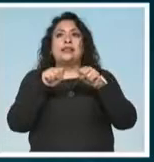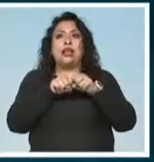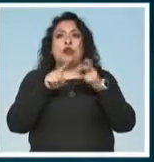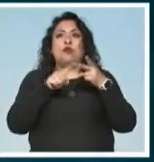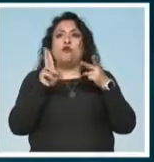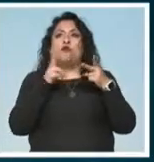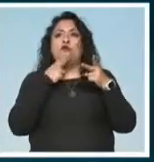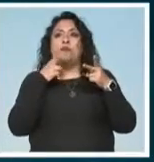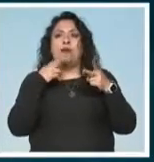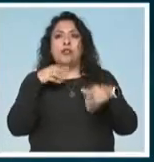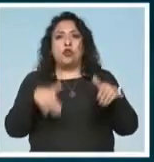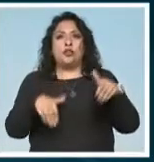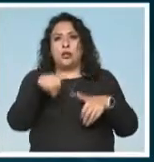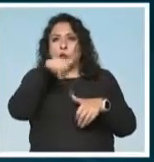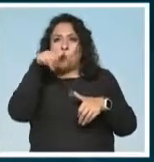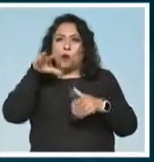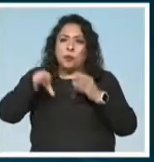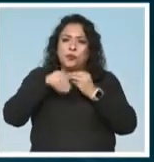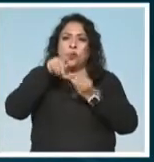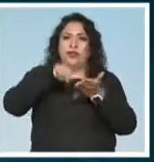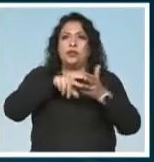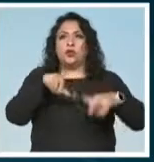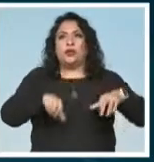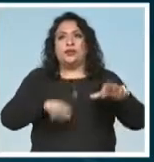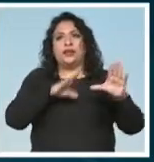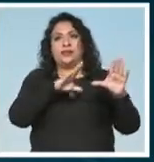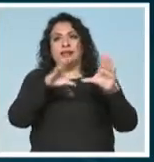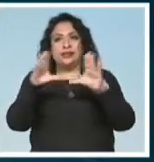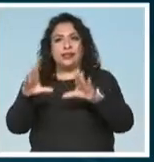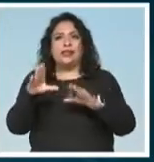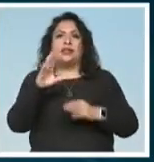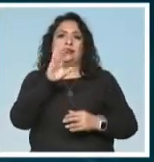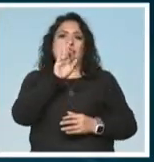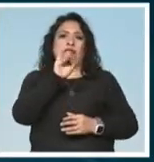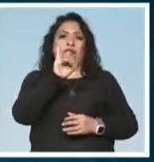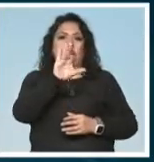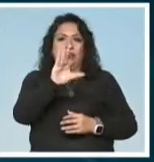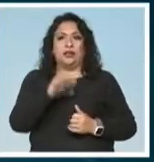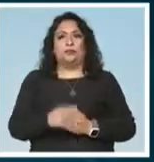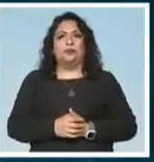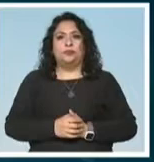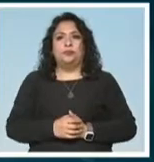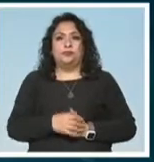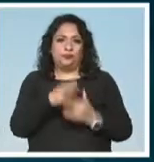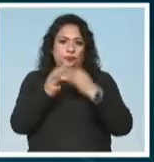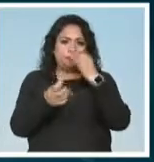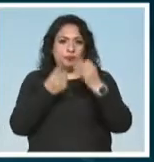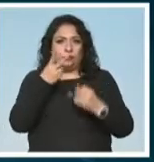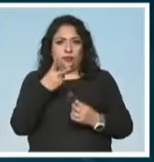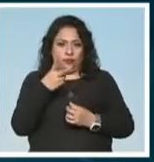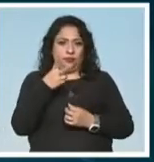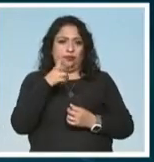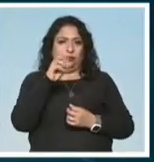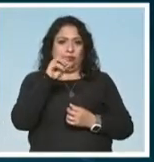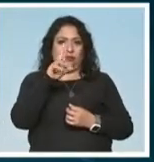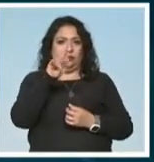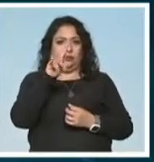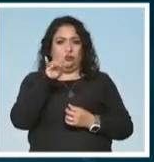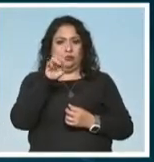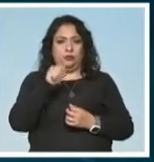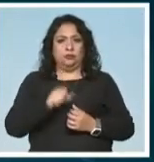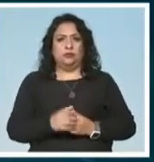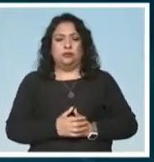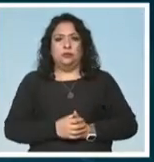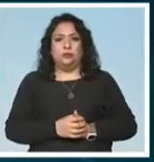Fumador del Teatro Juárez, como parte de las actividades académicas del Cervantino. Noticias 22, Óscar Cortés.